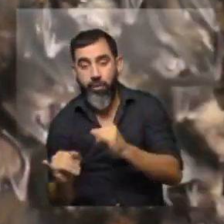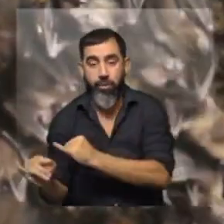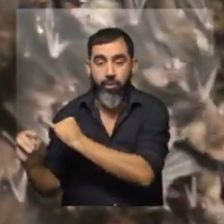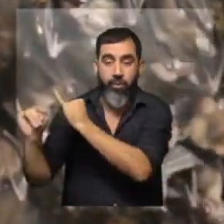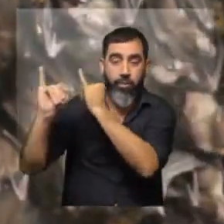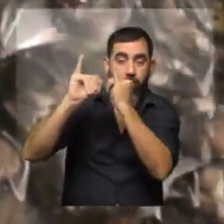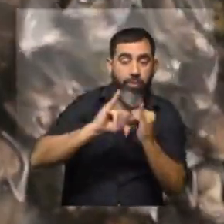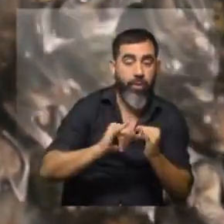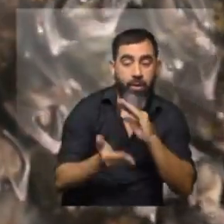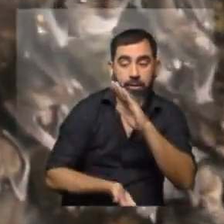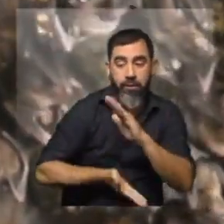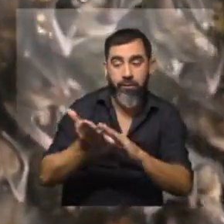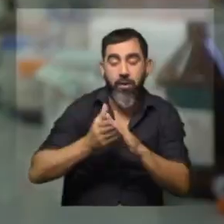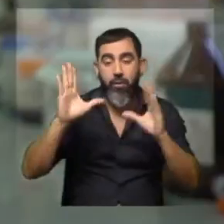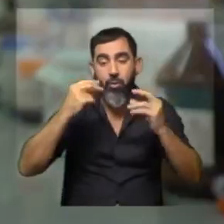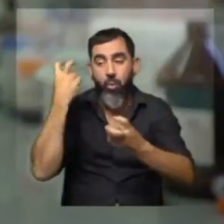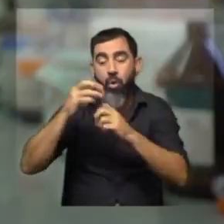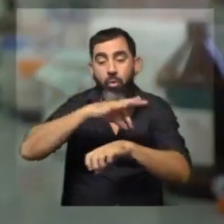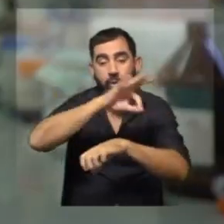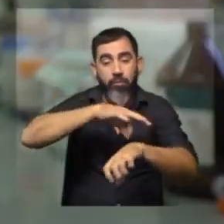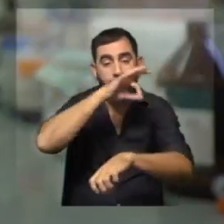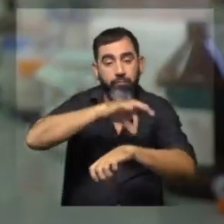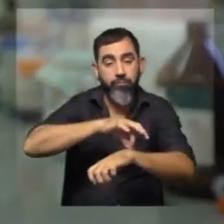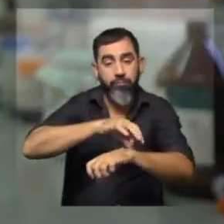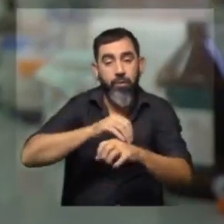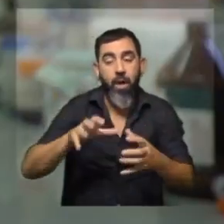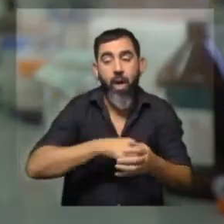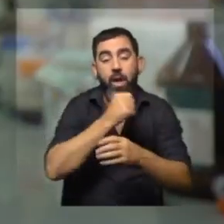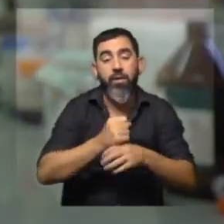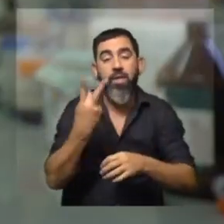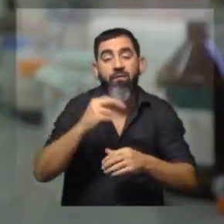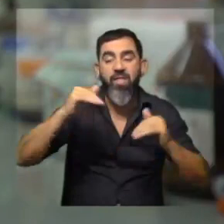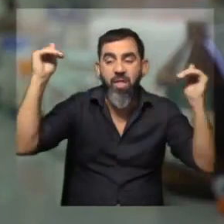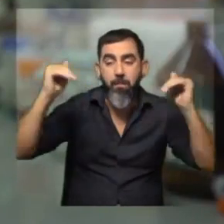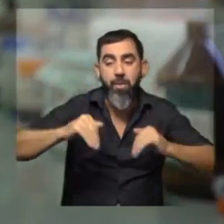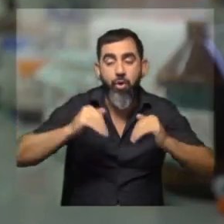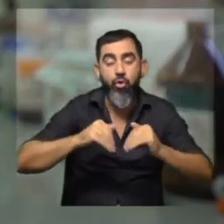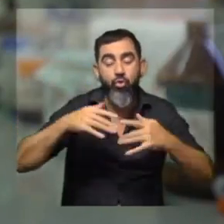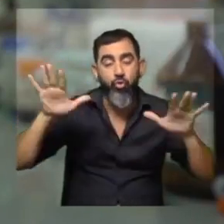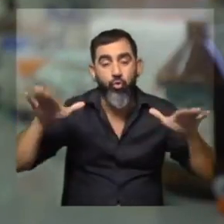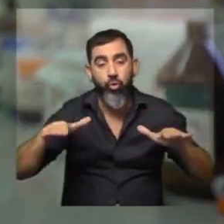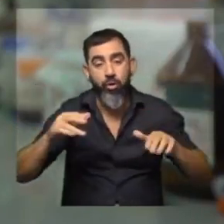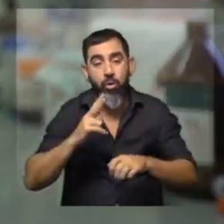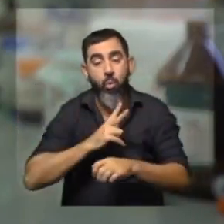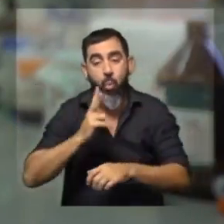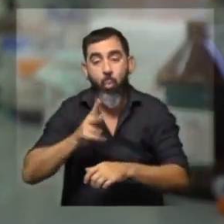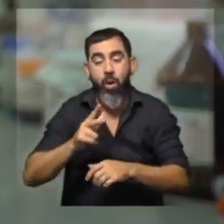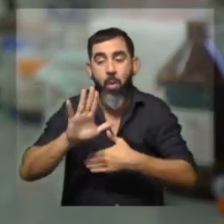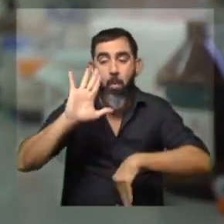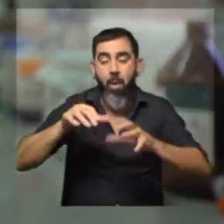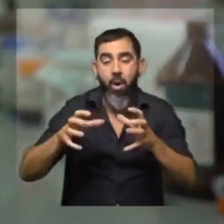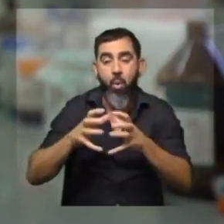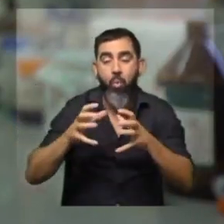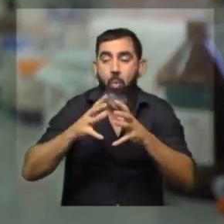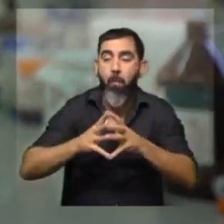día, van a salir de noche a cazar insectos. Y forman colonias de hasta 20 millones de individuos. Eso es, después del humano, el mamífero que forma los grupos